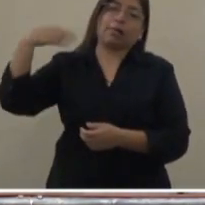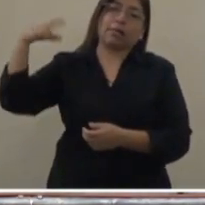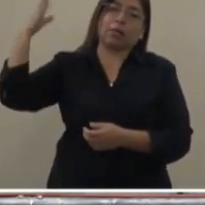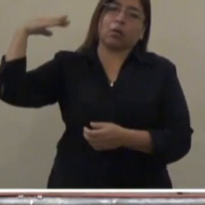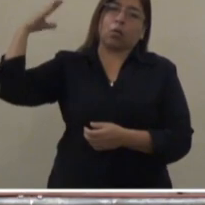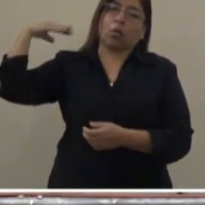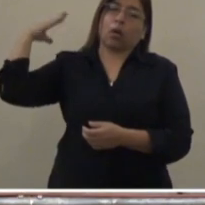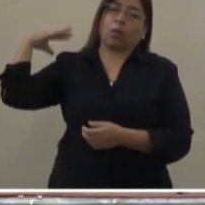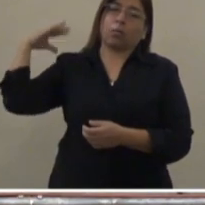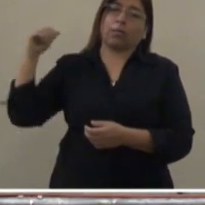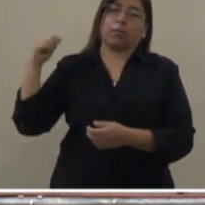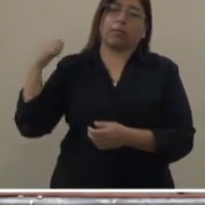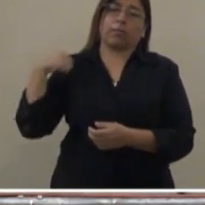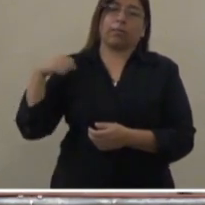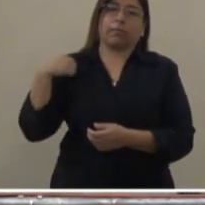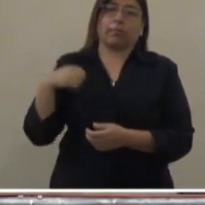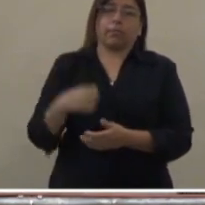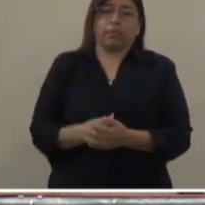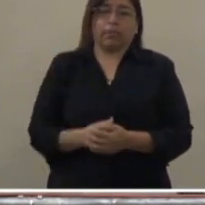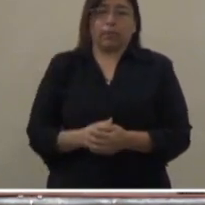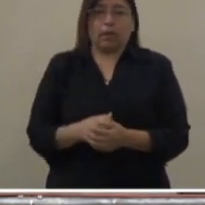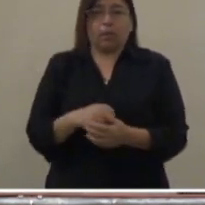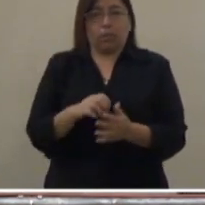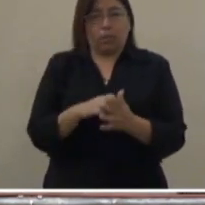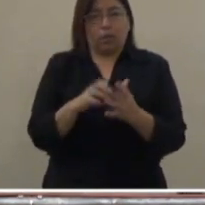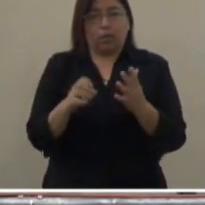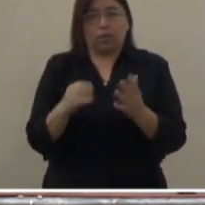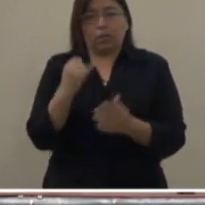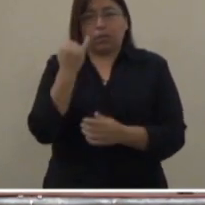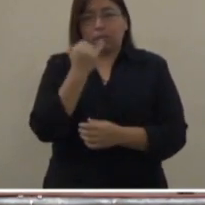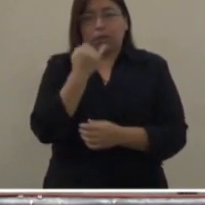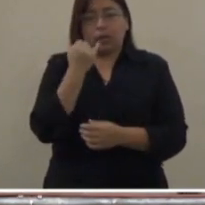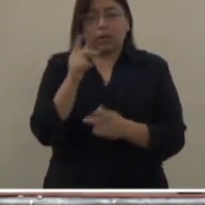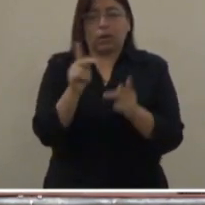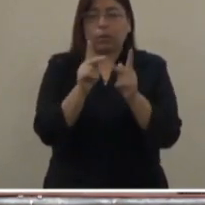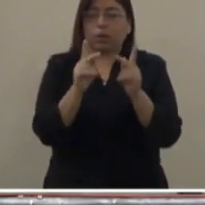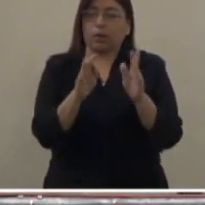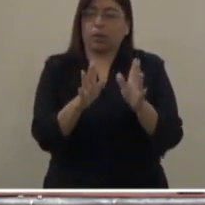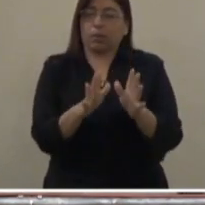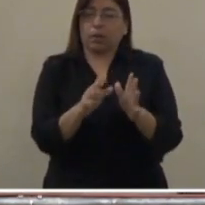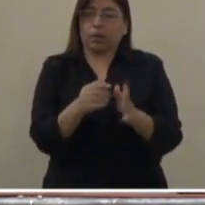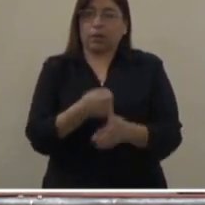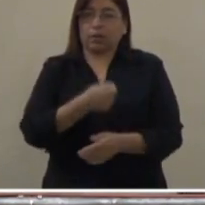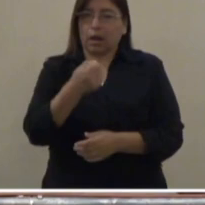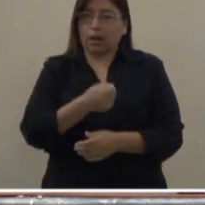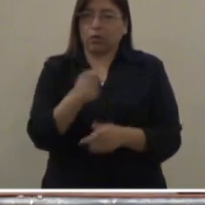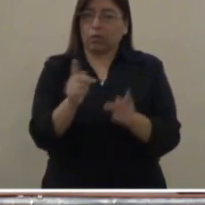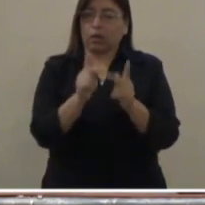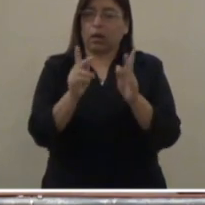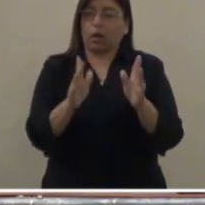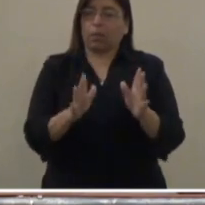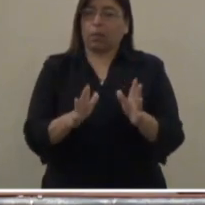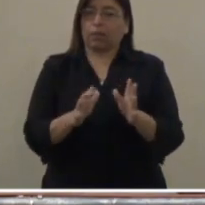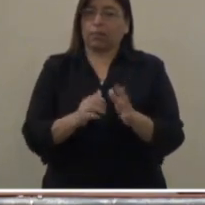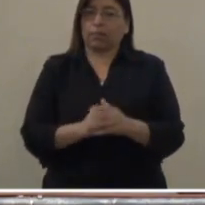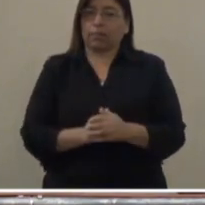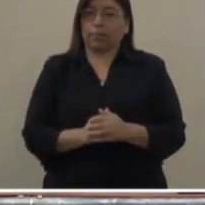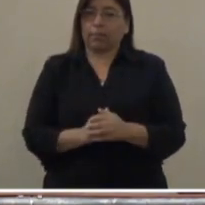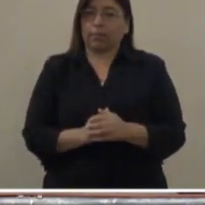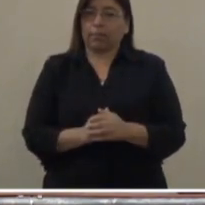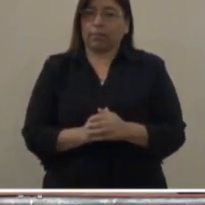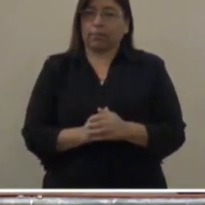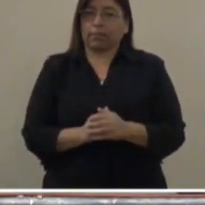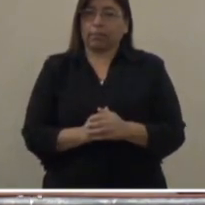Los musulmanes dicen salam, la paz. El que saluda